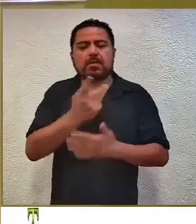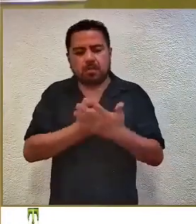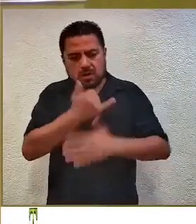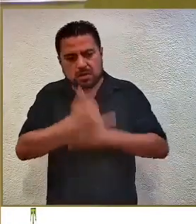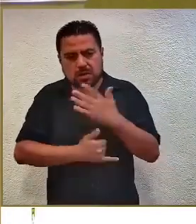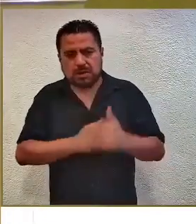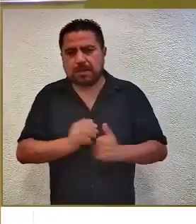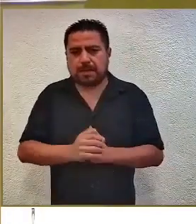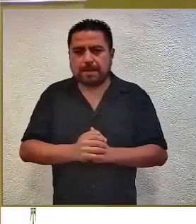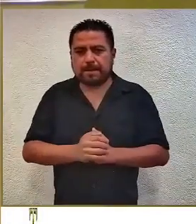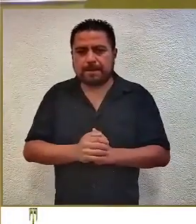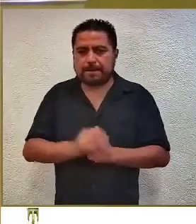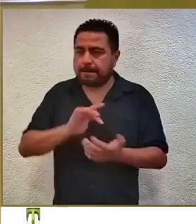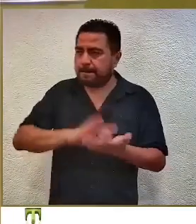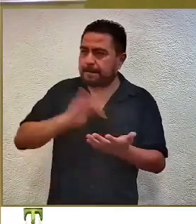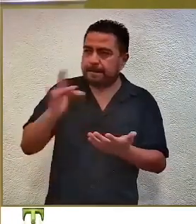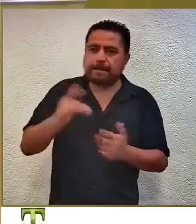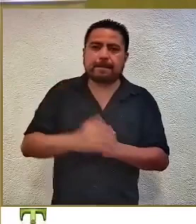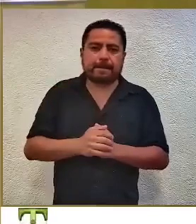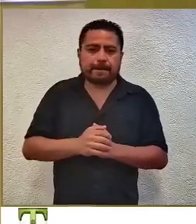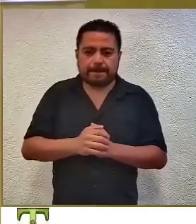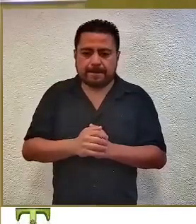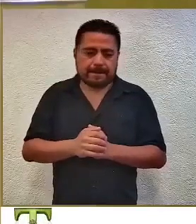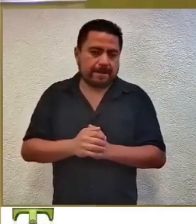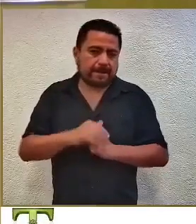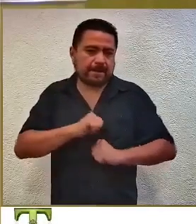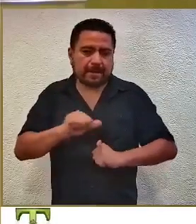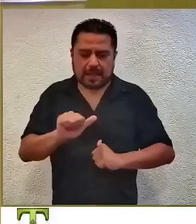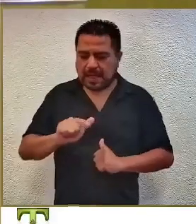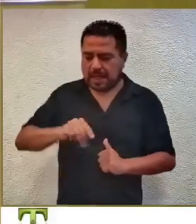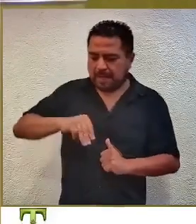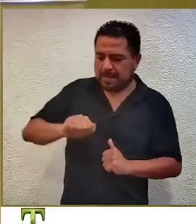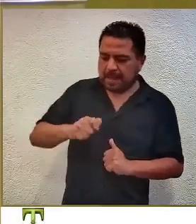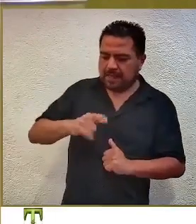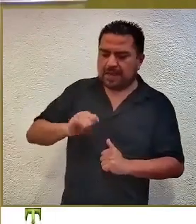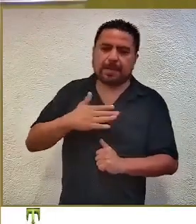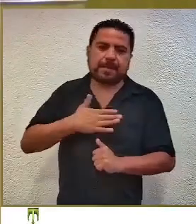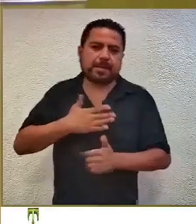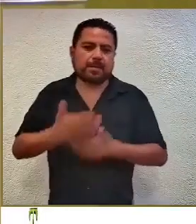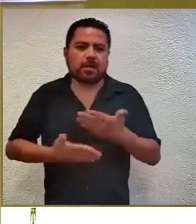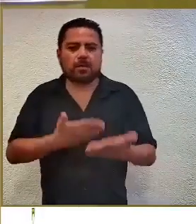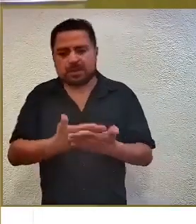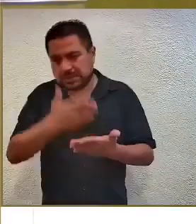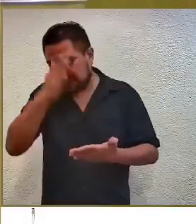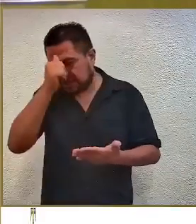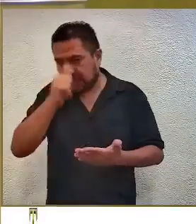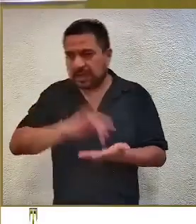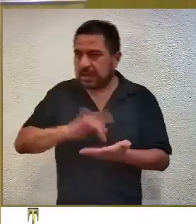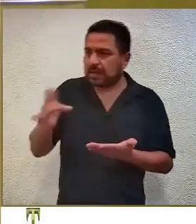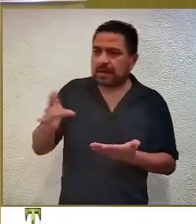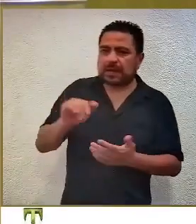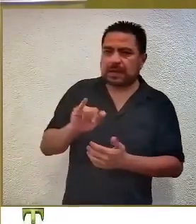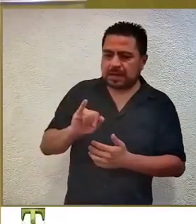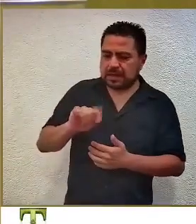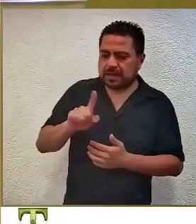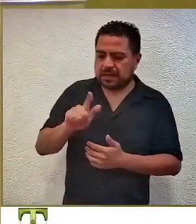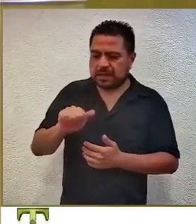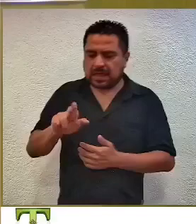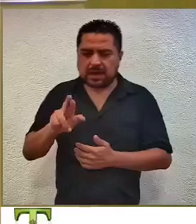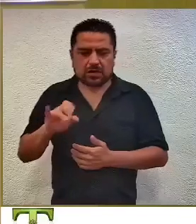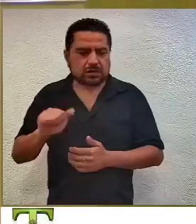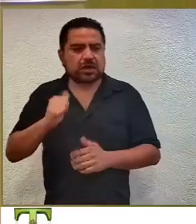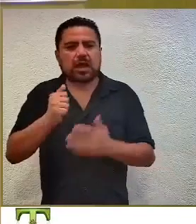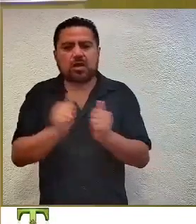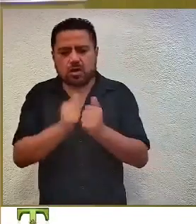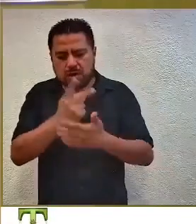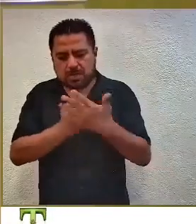proyecto. Gracias, magistrado. Magistrada ponente Almadelia Eugenio Alcaraz. Es mi propuesta. Gracias, magistrada. Magistrada de la Rosa Delgado Brito. A favor